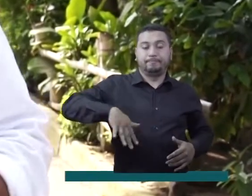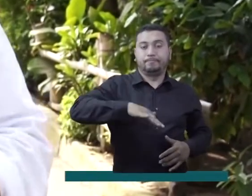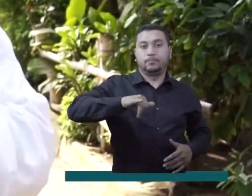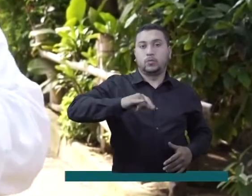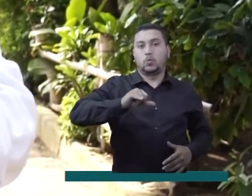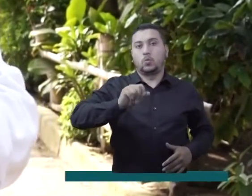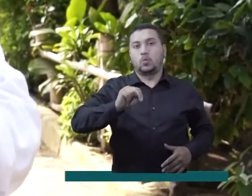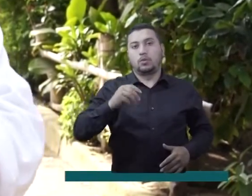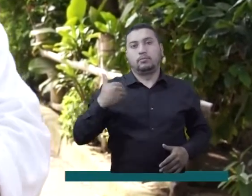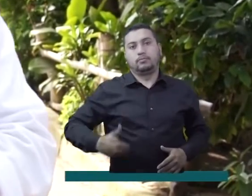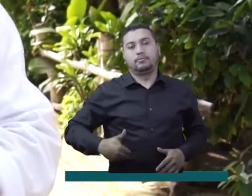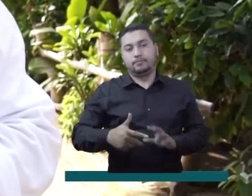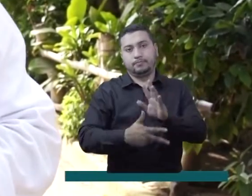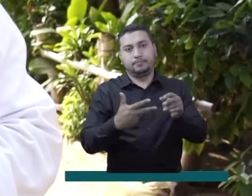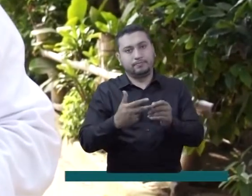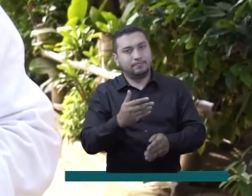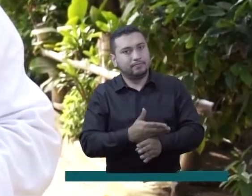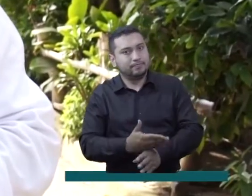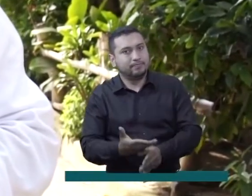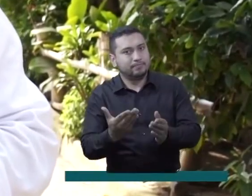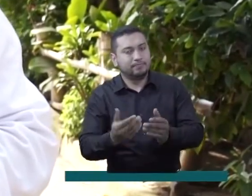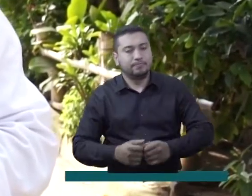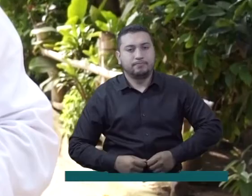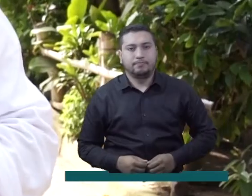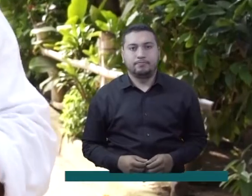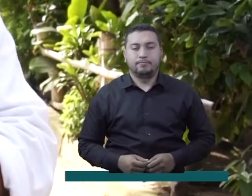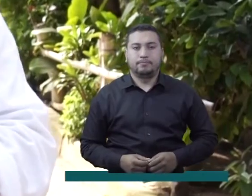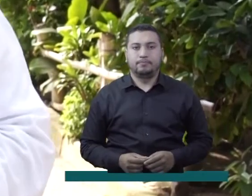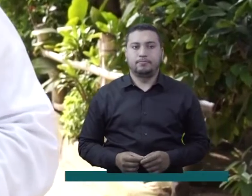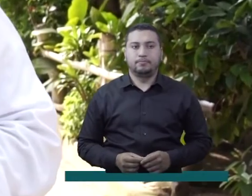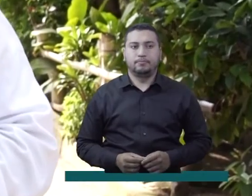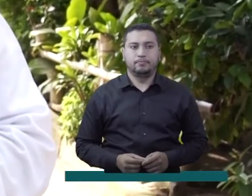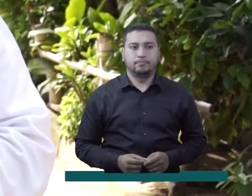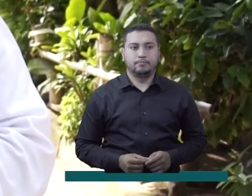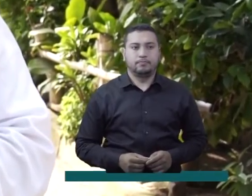la ciudad. Desde Ibagué, informó Juan Manuel Escobar Arias para Enlace 13.